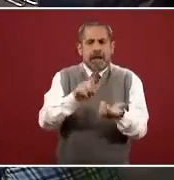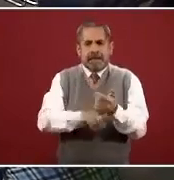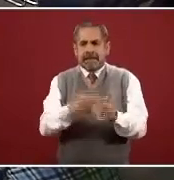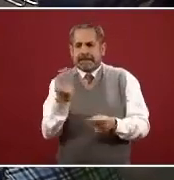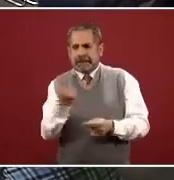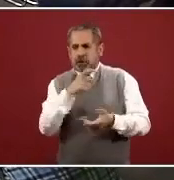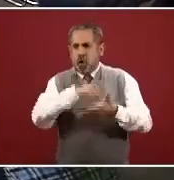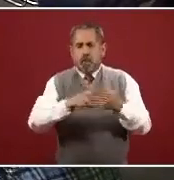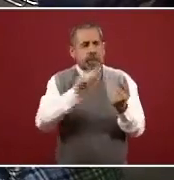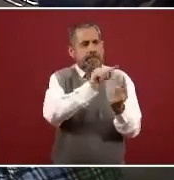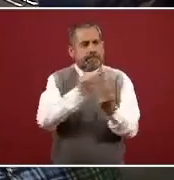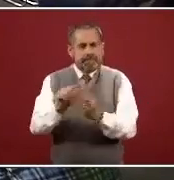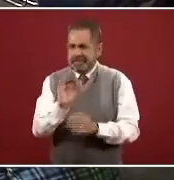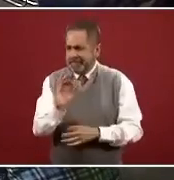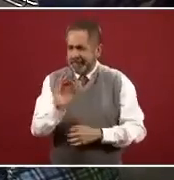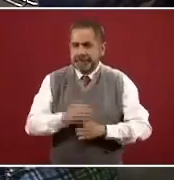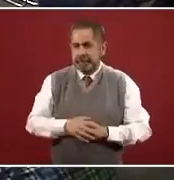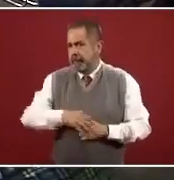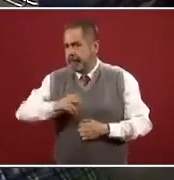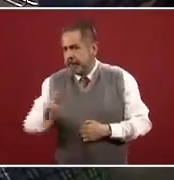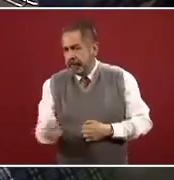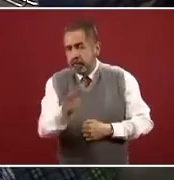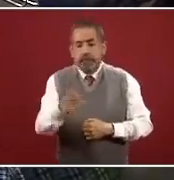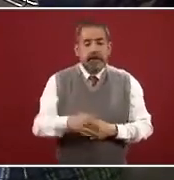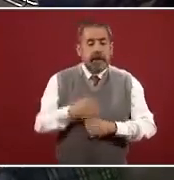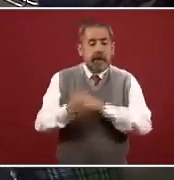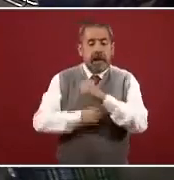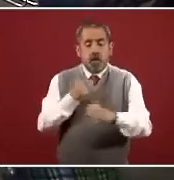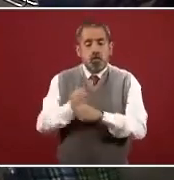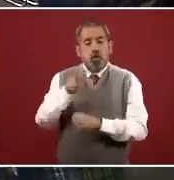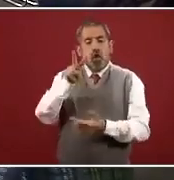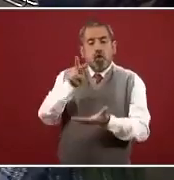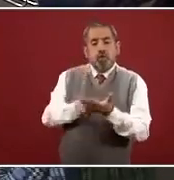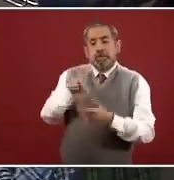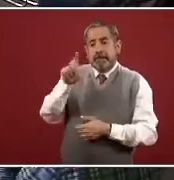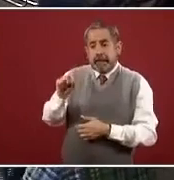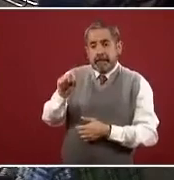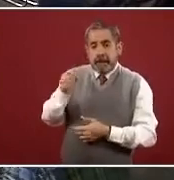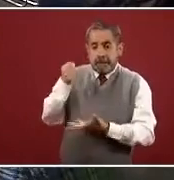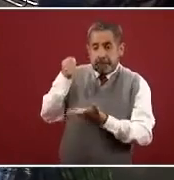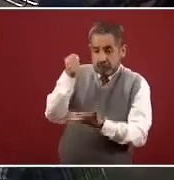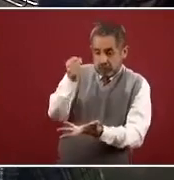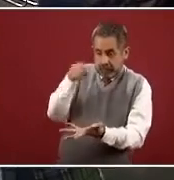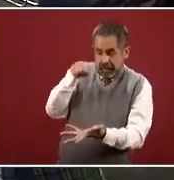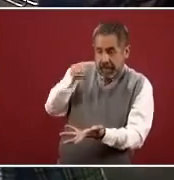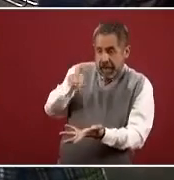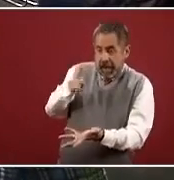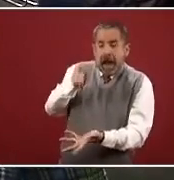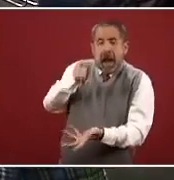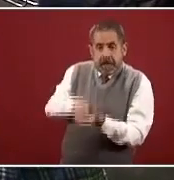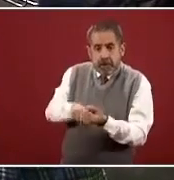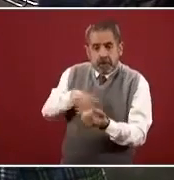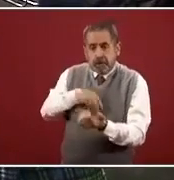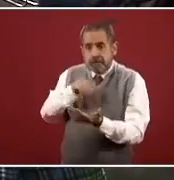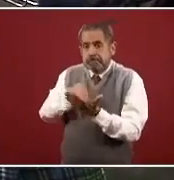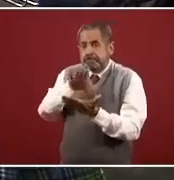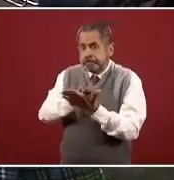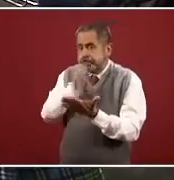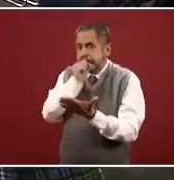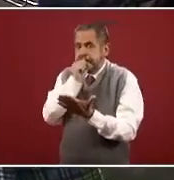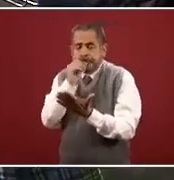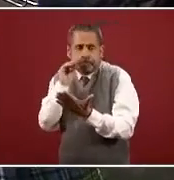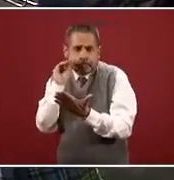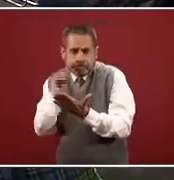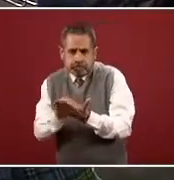La pregunta es si en el presupuesto del 2020 no estaban ya considerados parte de esos insumos. Y lo pregunto no